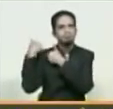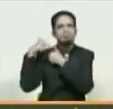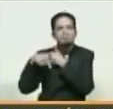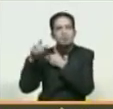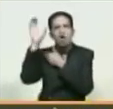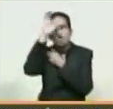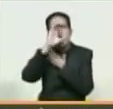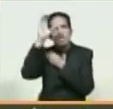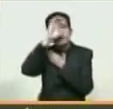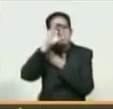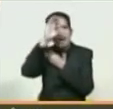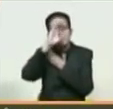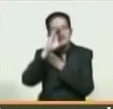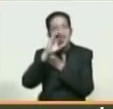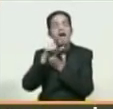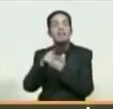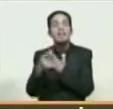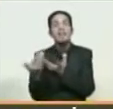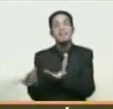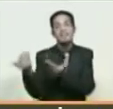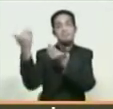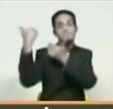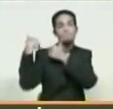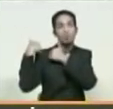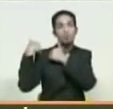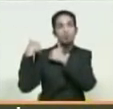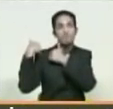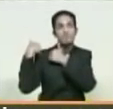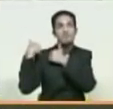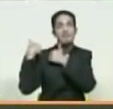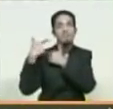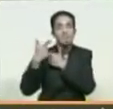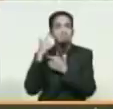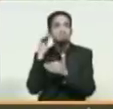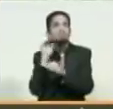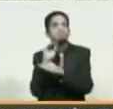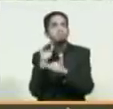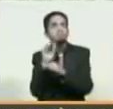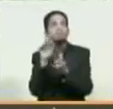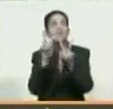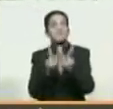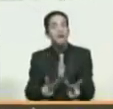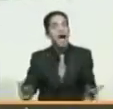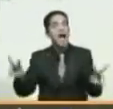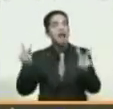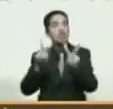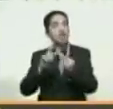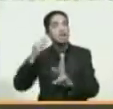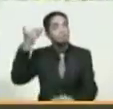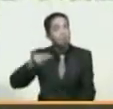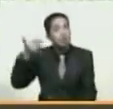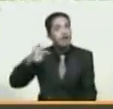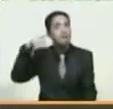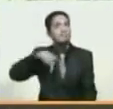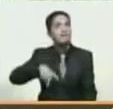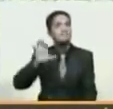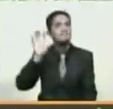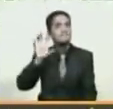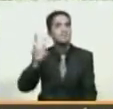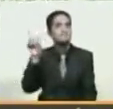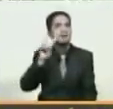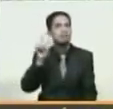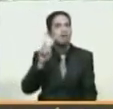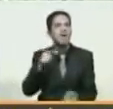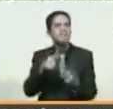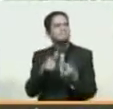conciencia y en su alma, la responsabilidad de preservar valores altísimos de nuestra República, como la